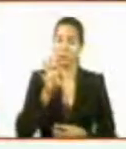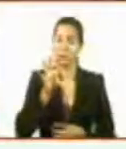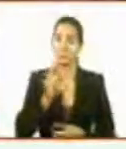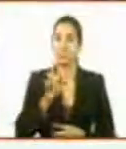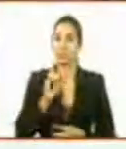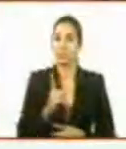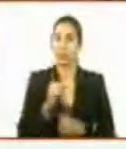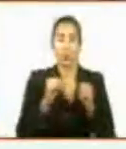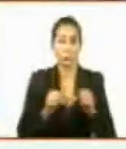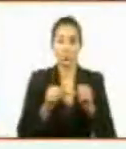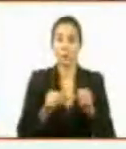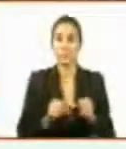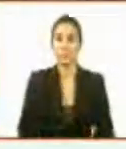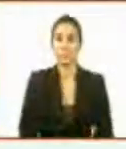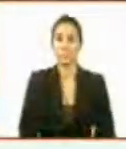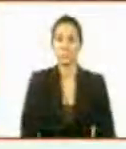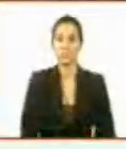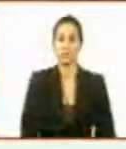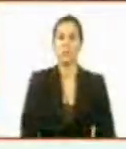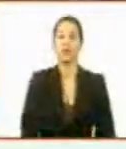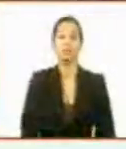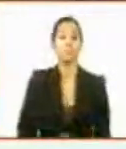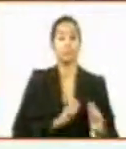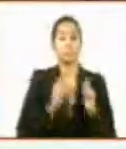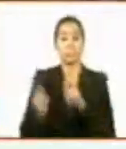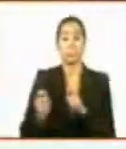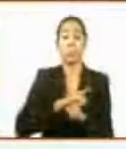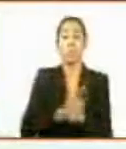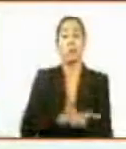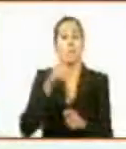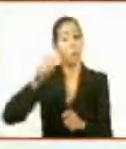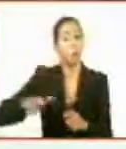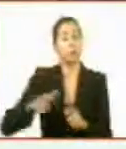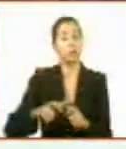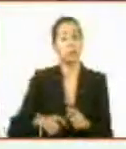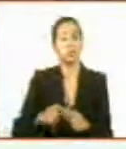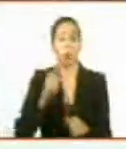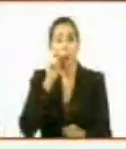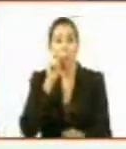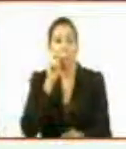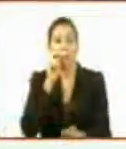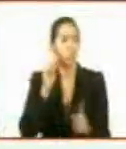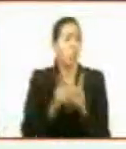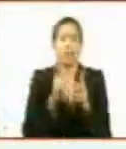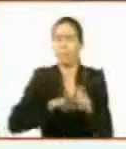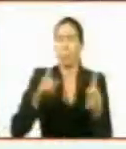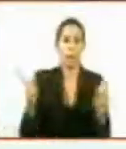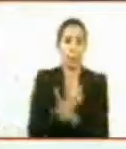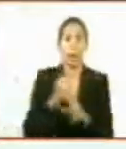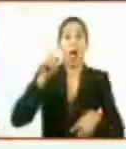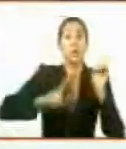debemos seguir construyendo es el poder popular, porque los hombres somos transitorios, lo sabemos. Algún día yo no